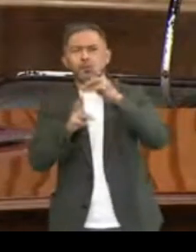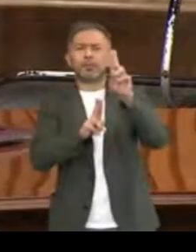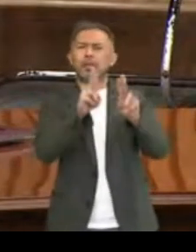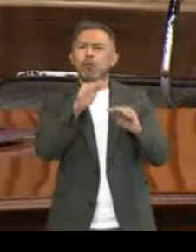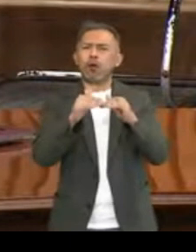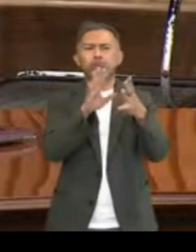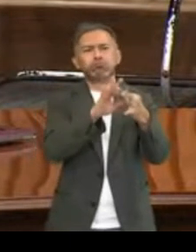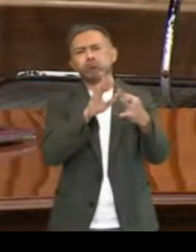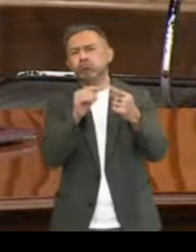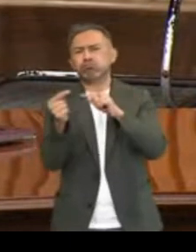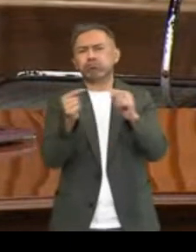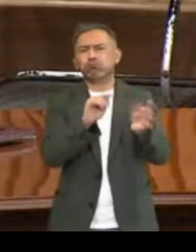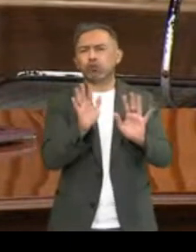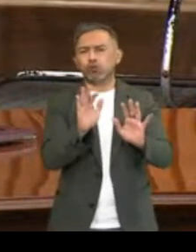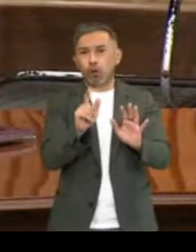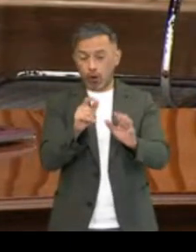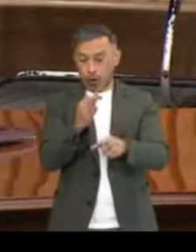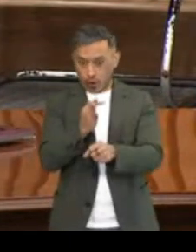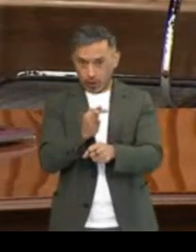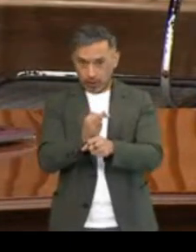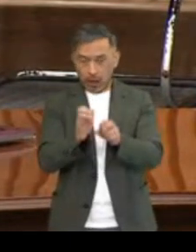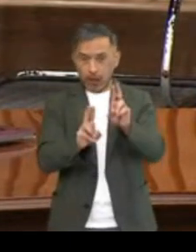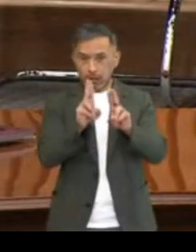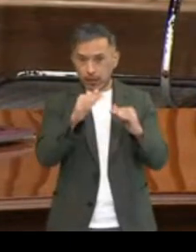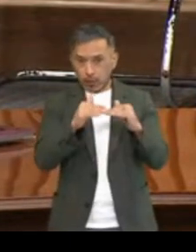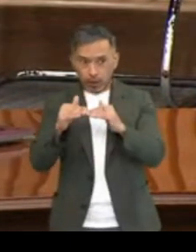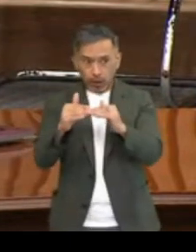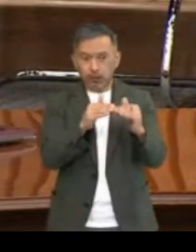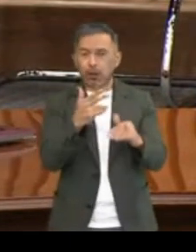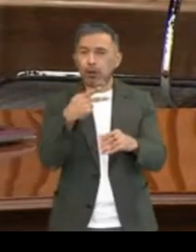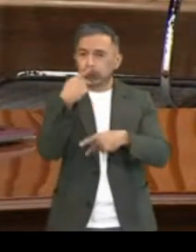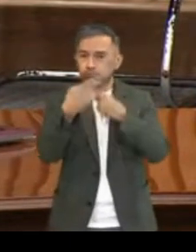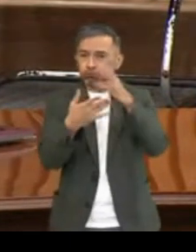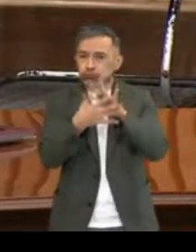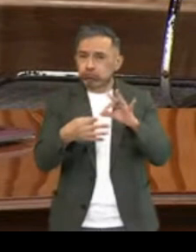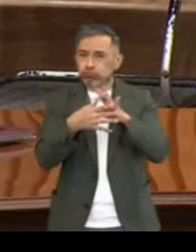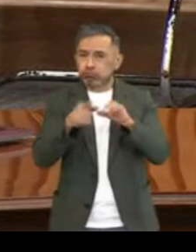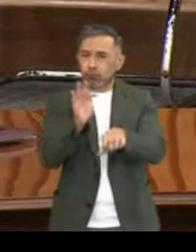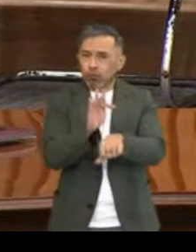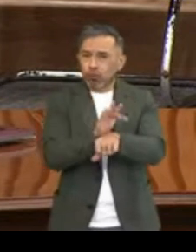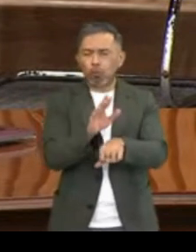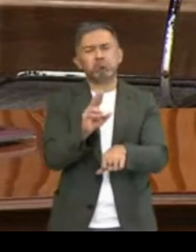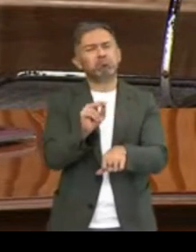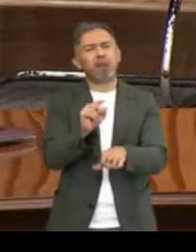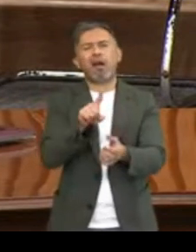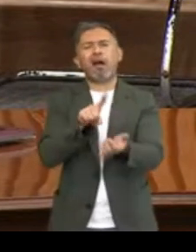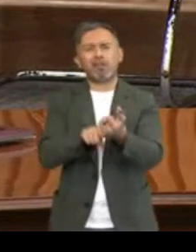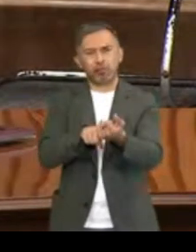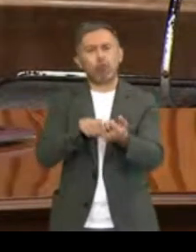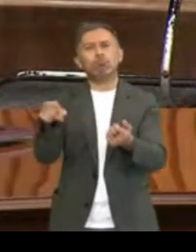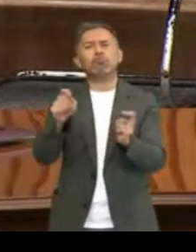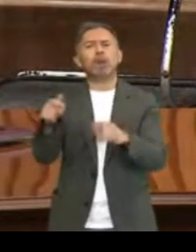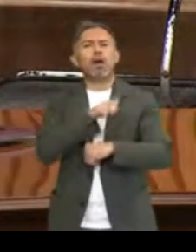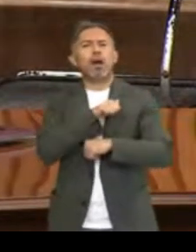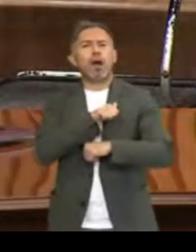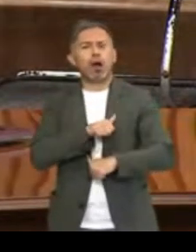No es una lucha por la democracia la que se está dando aquí, no son discursos por la democracia. Lamentablemente es una lucha vulgar por cargos. Porque ¿qué es